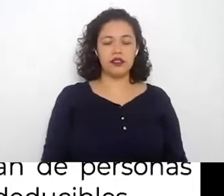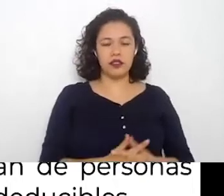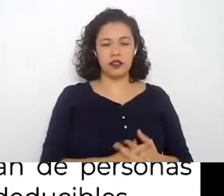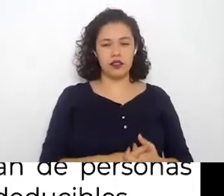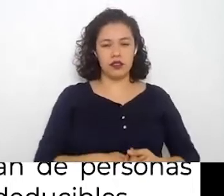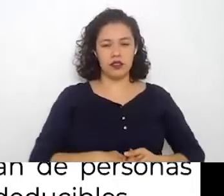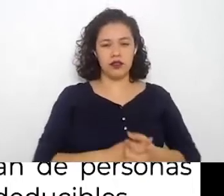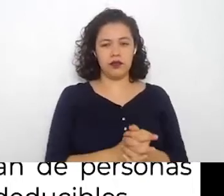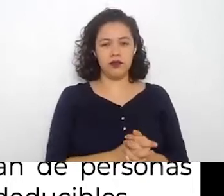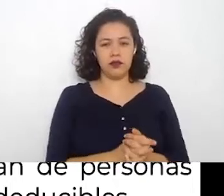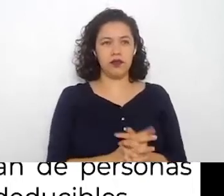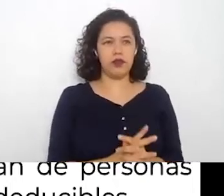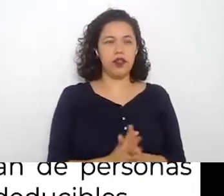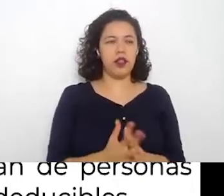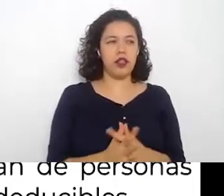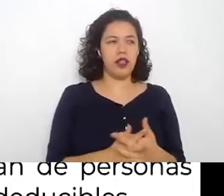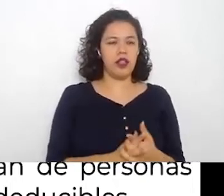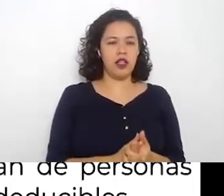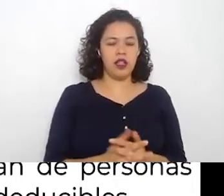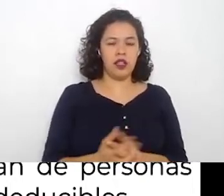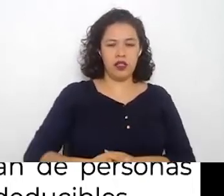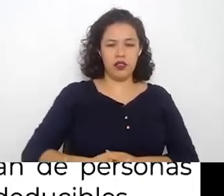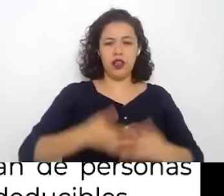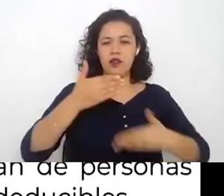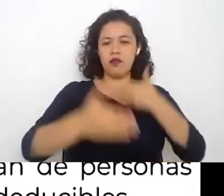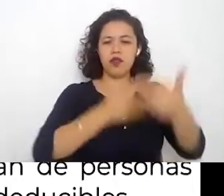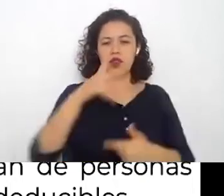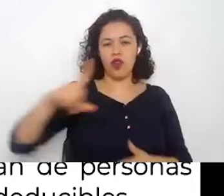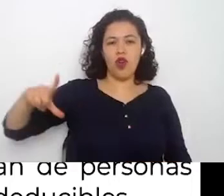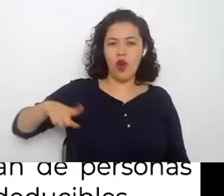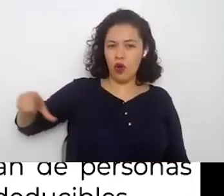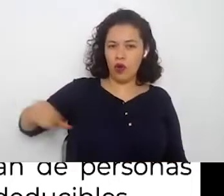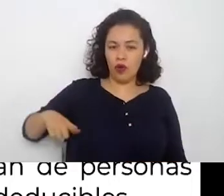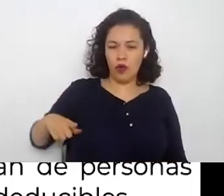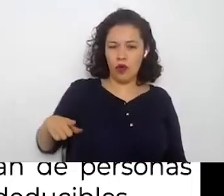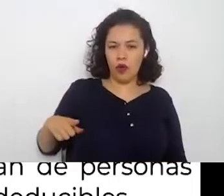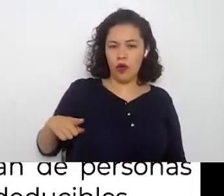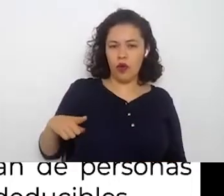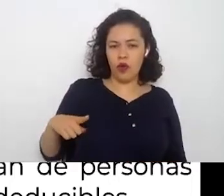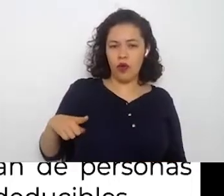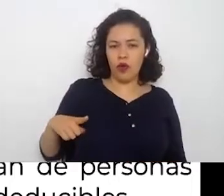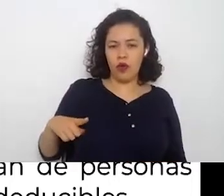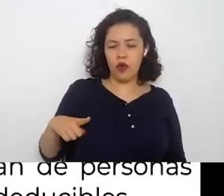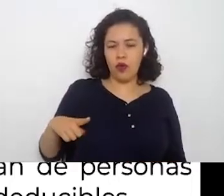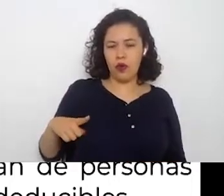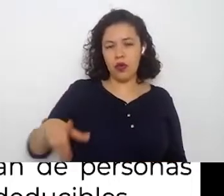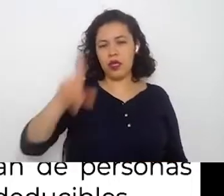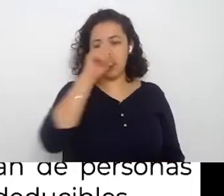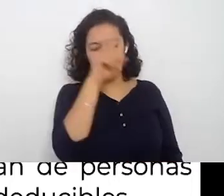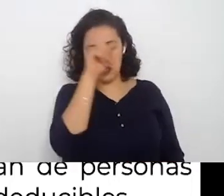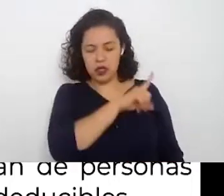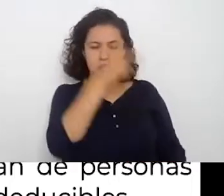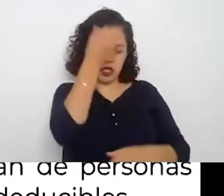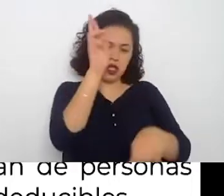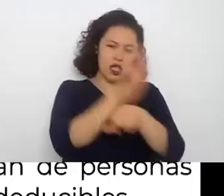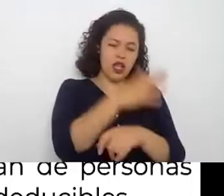procesos de un gobierno corporativo, llamemos el gobierno corporativo un consejo directivo, un patronato, ¿verdad?